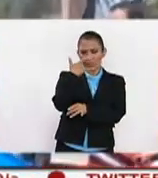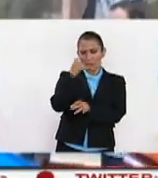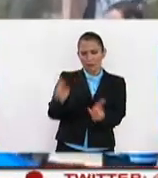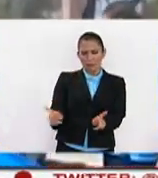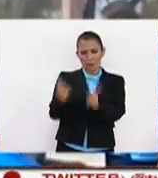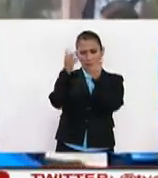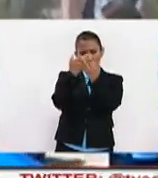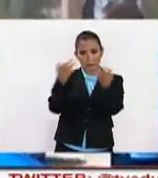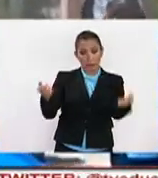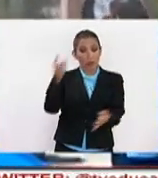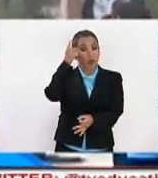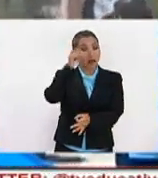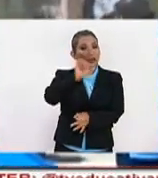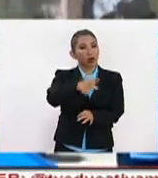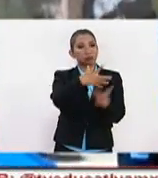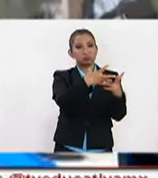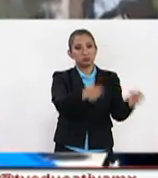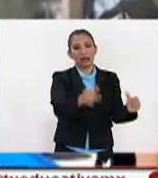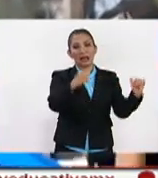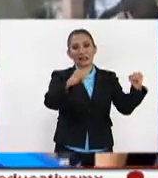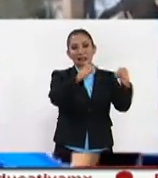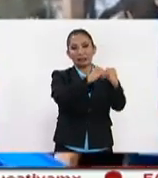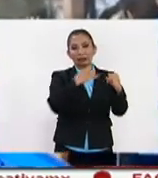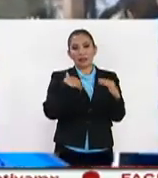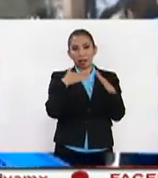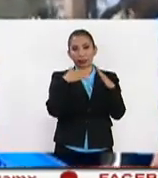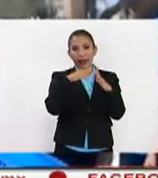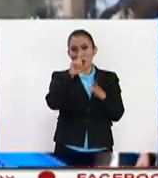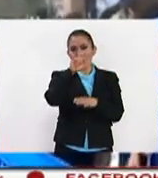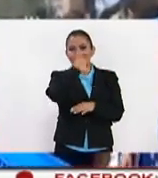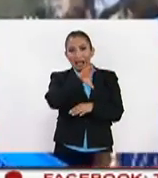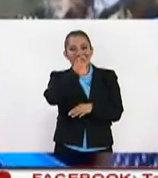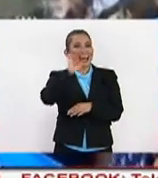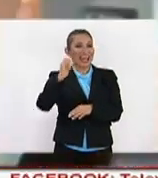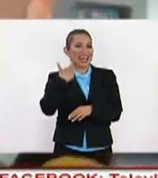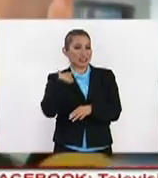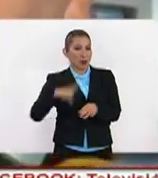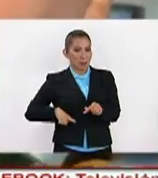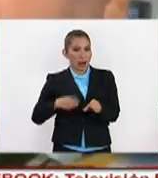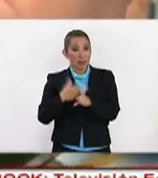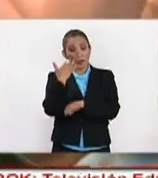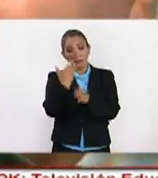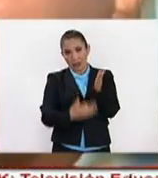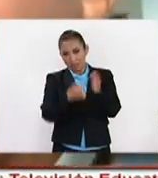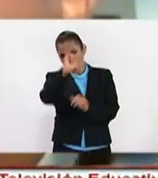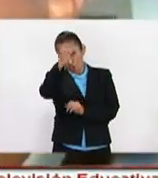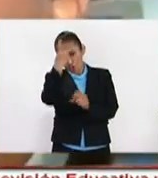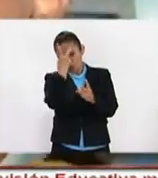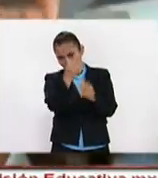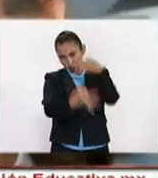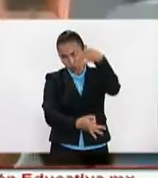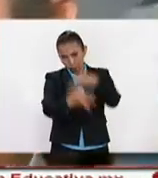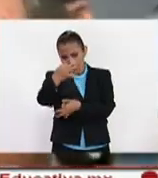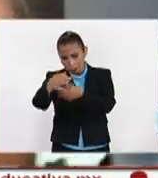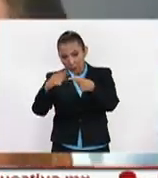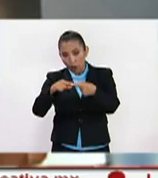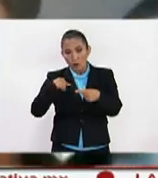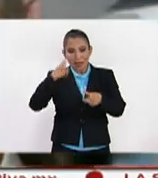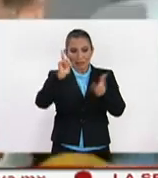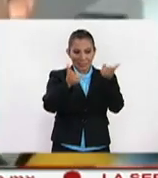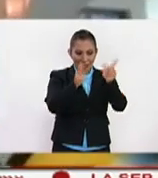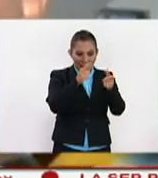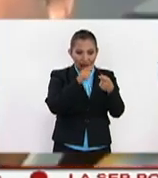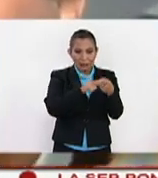predio, propiedad del desaparecido Instituto de Vivienda de Aguascalientes. El exmandatario tiene pendientes otros 2 juicios en su contra, uno en